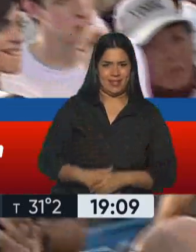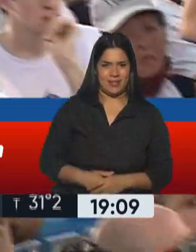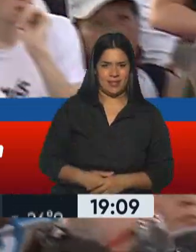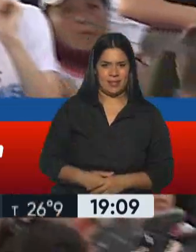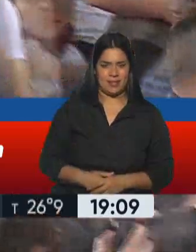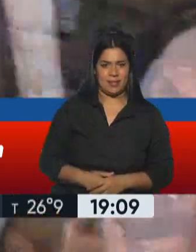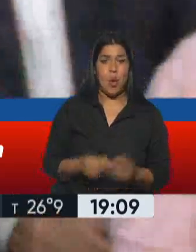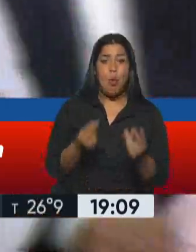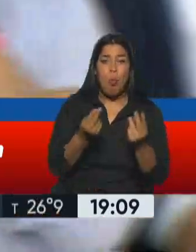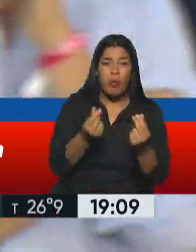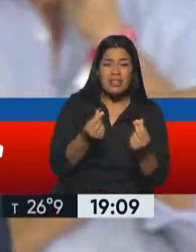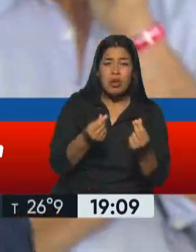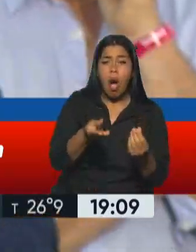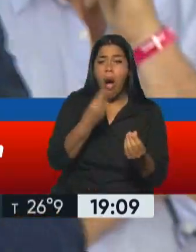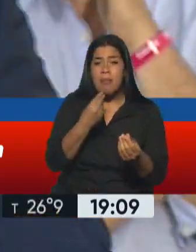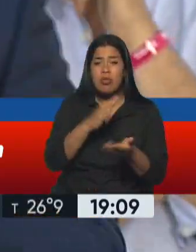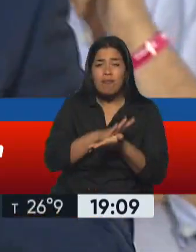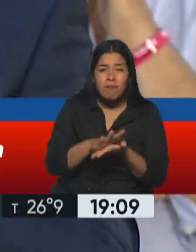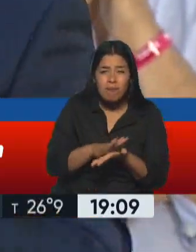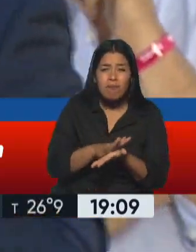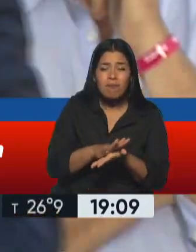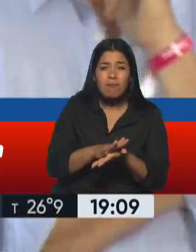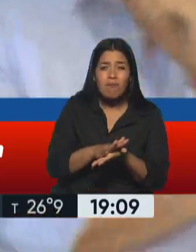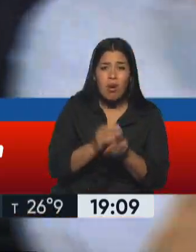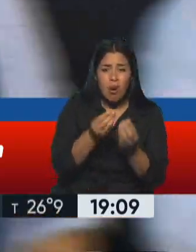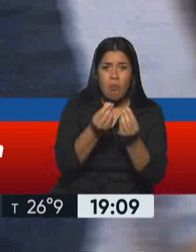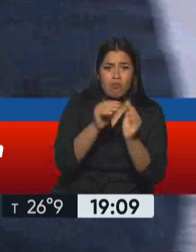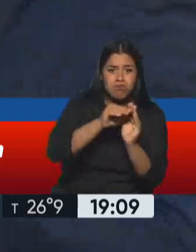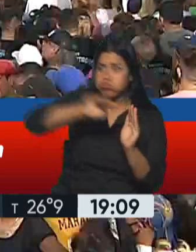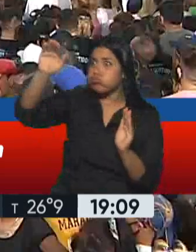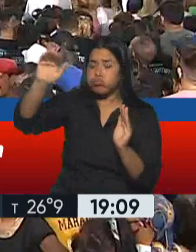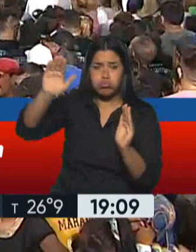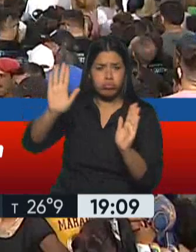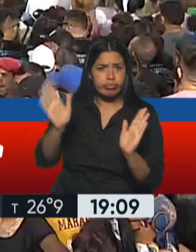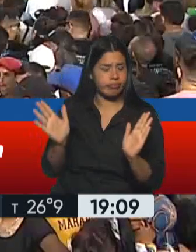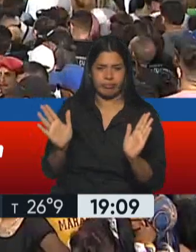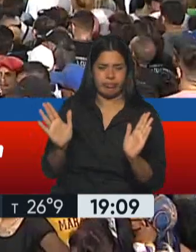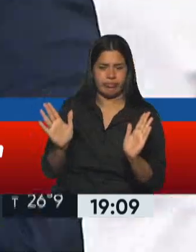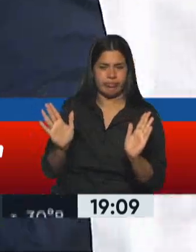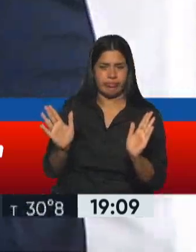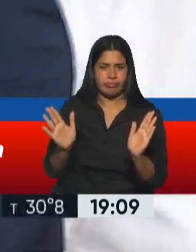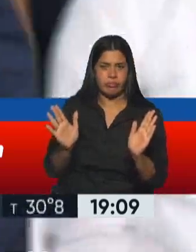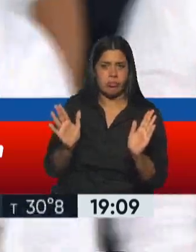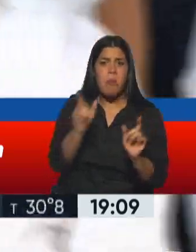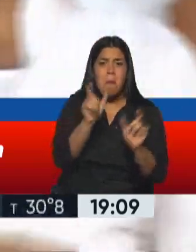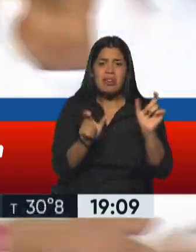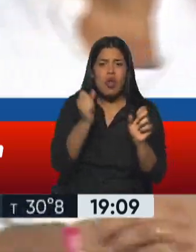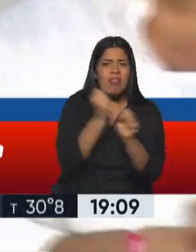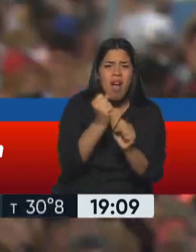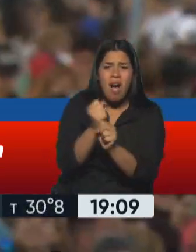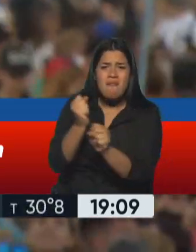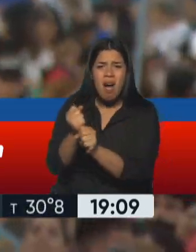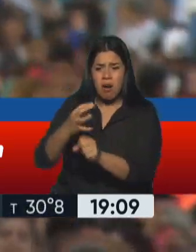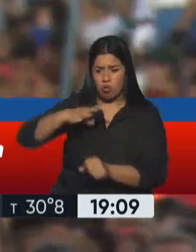que los precios de alimentos básicos crezcan del modo que crecen, cuando los ingresos de los que trabajan no crecen del